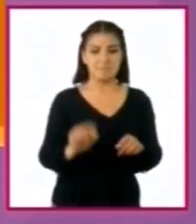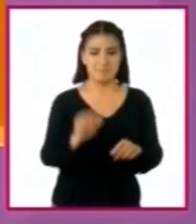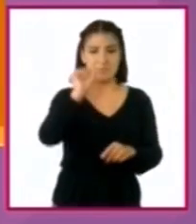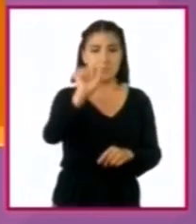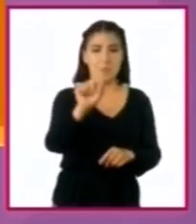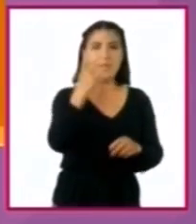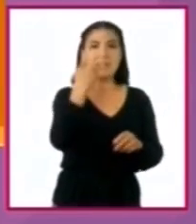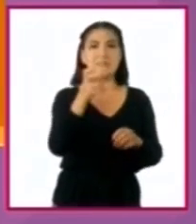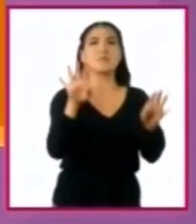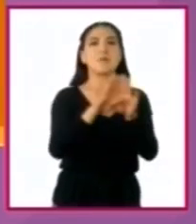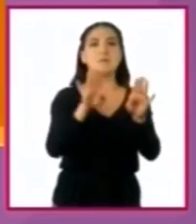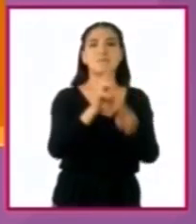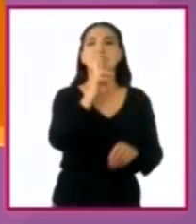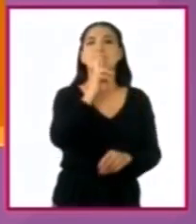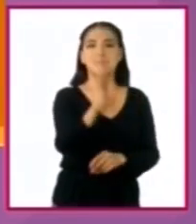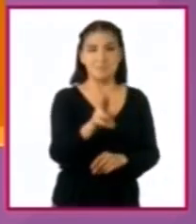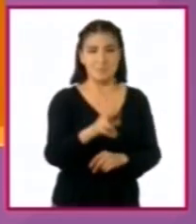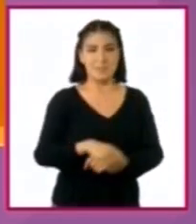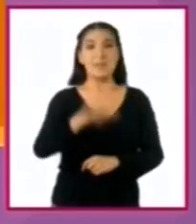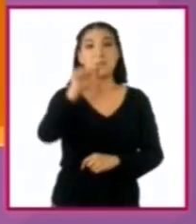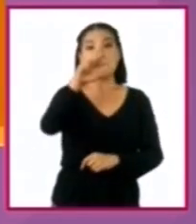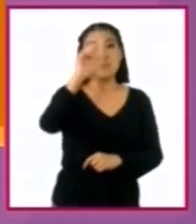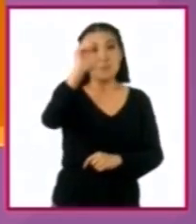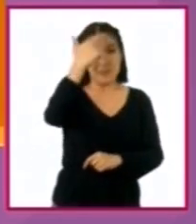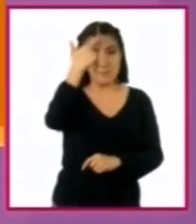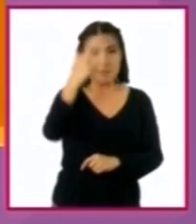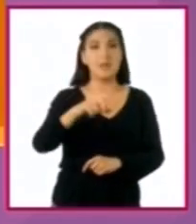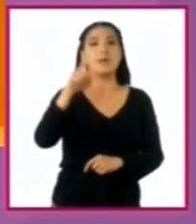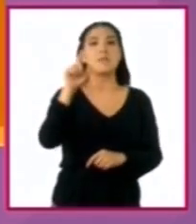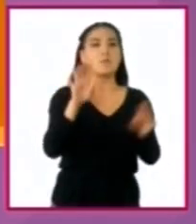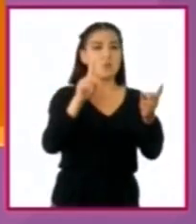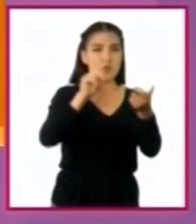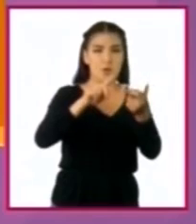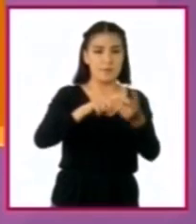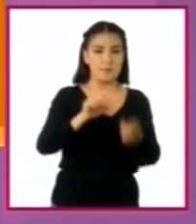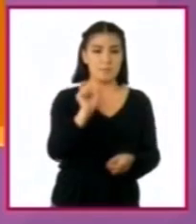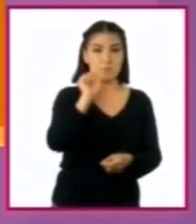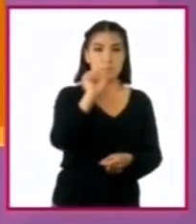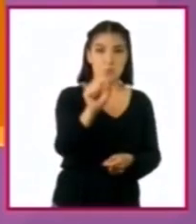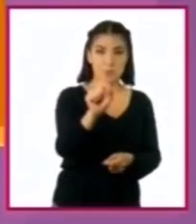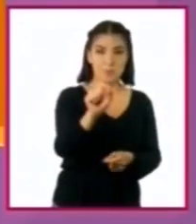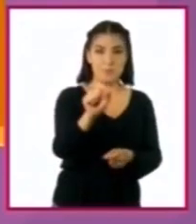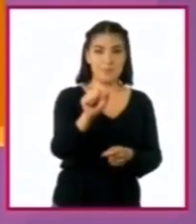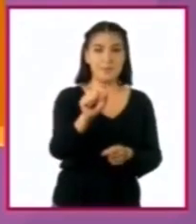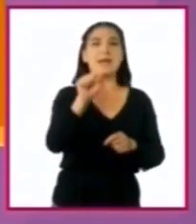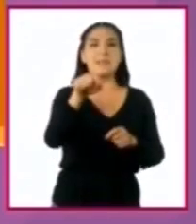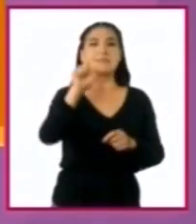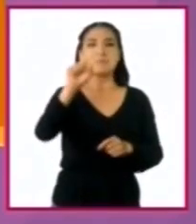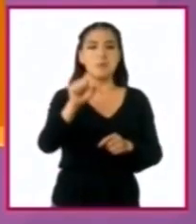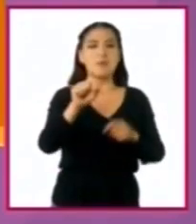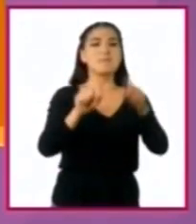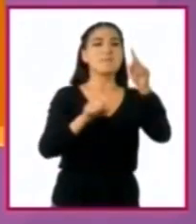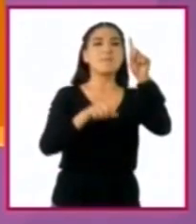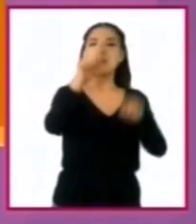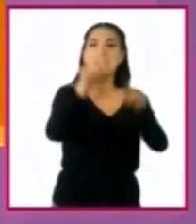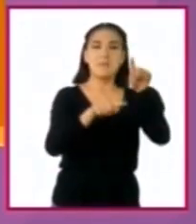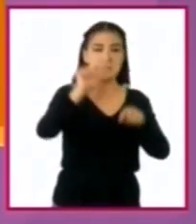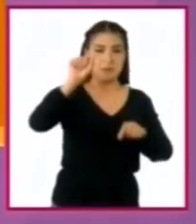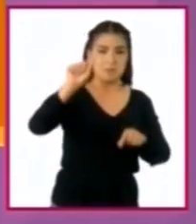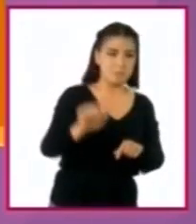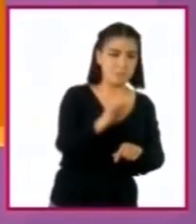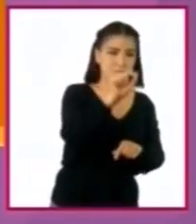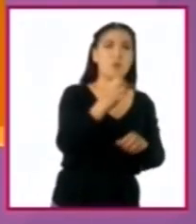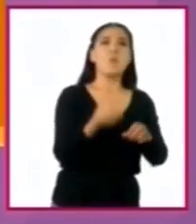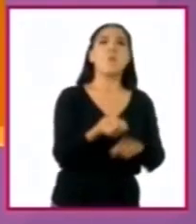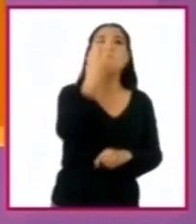decimal sobre el resultado. Recuerda, la ubicación del punto decimal depende del número de decimales en ambos